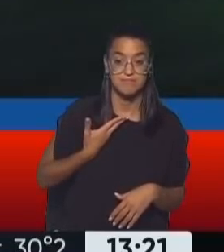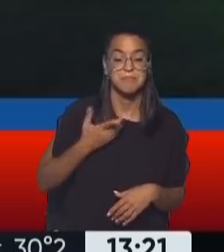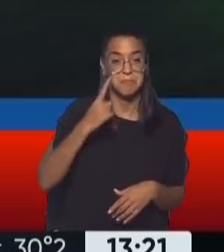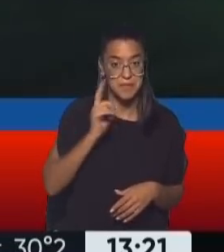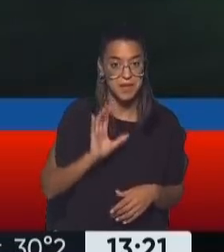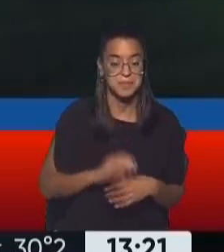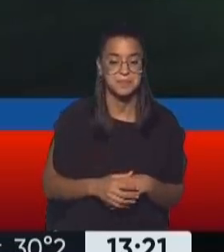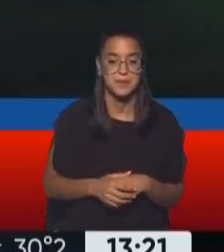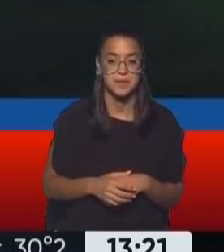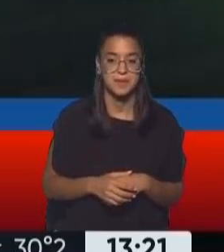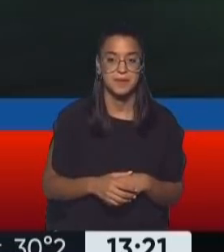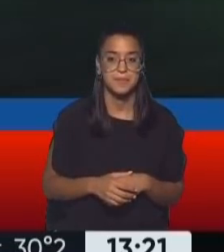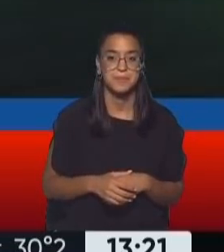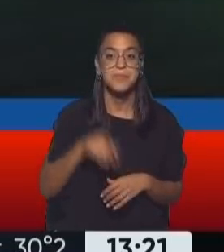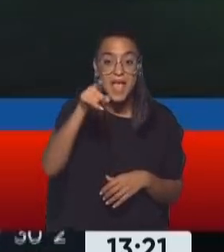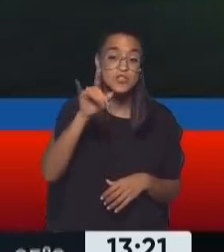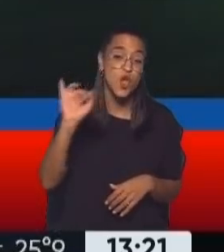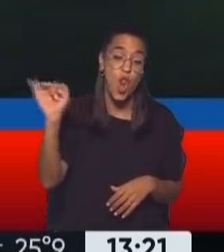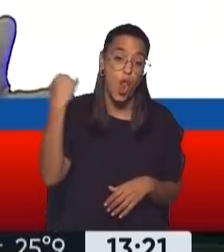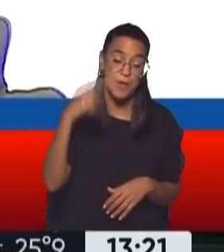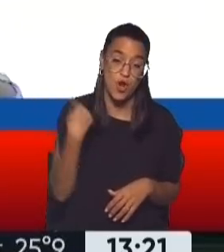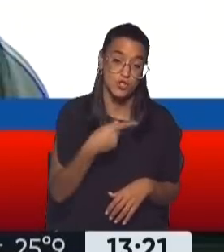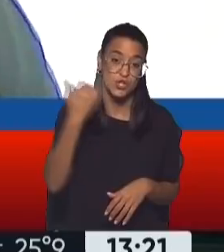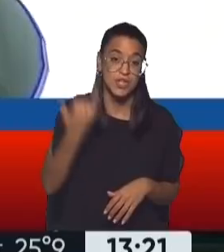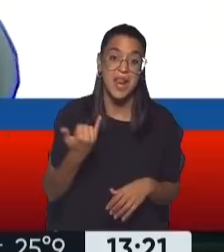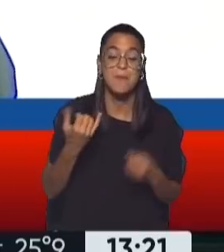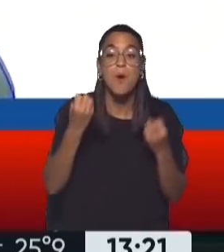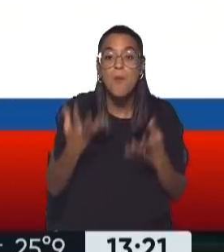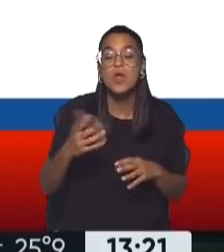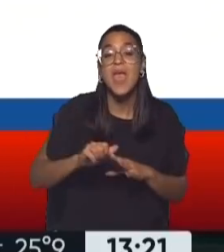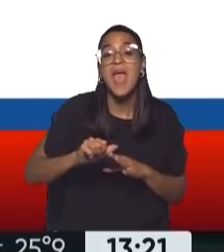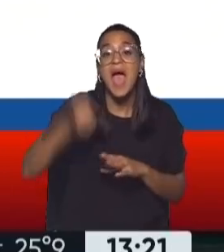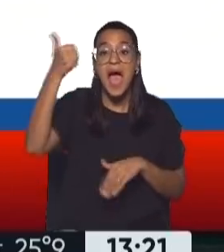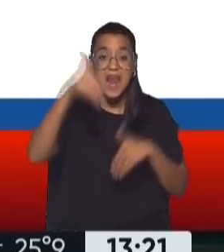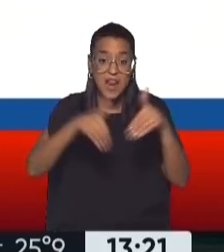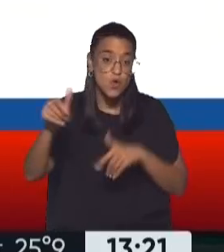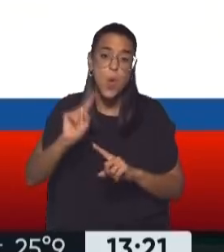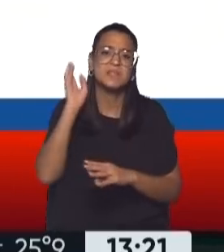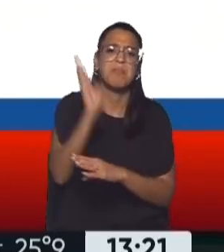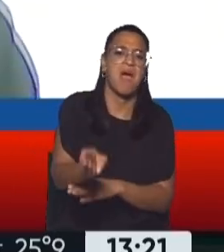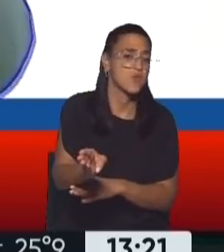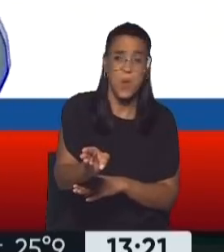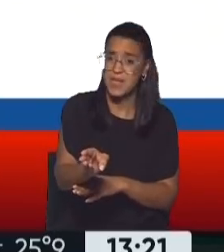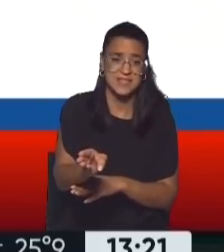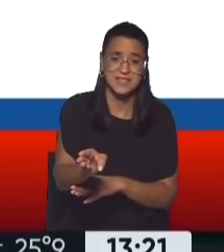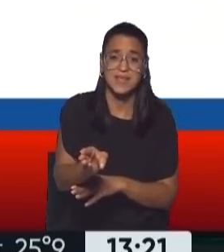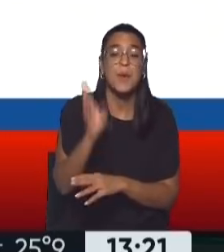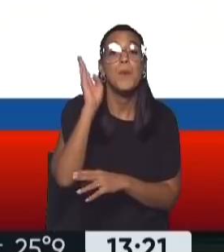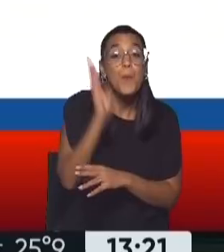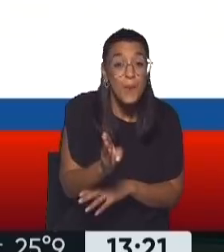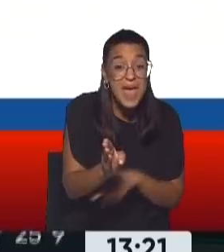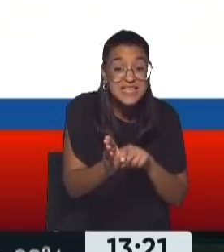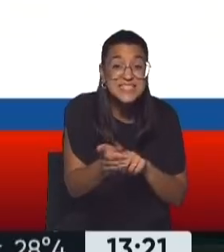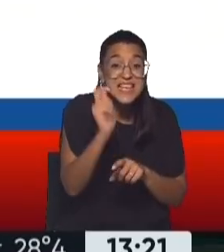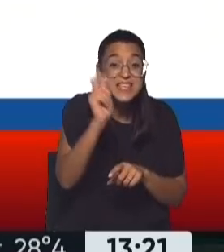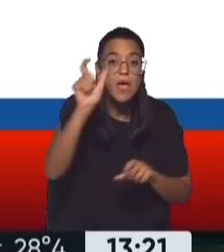Miren, eso es lo mejor que tenemos nosotros. Porque ganar una elección no es vencer. Vence solamente el